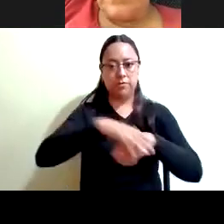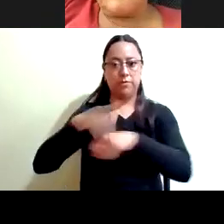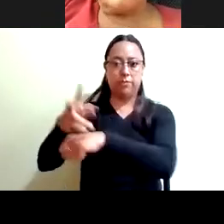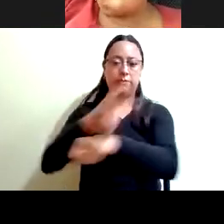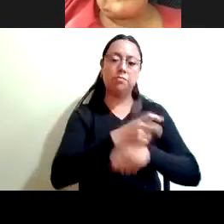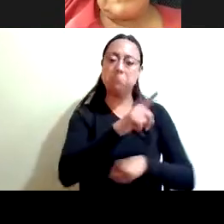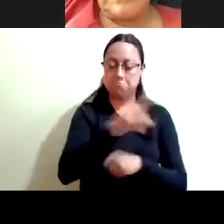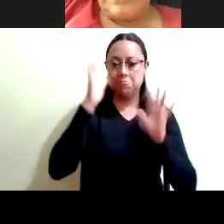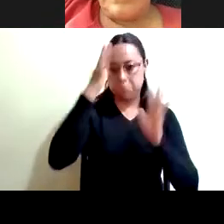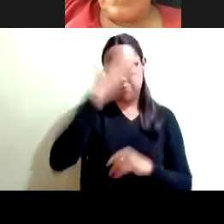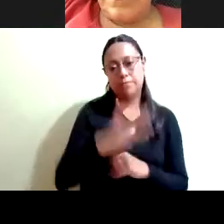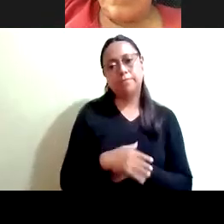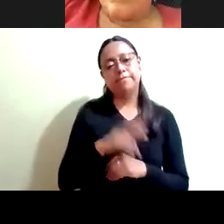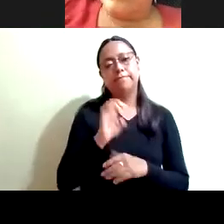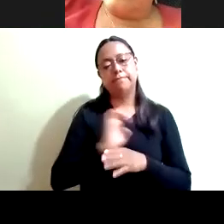Gracias, diputada.